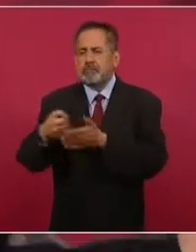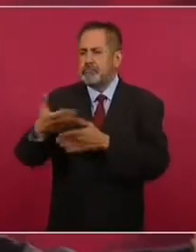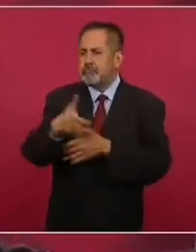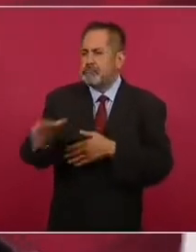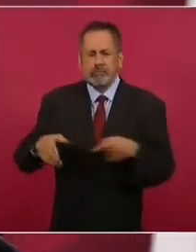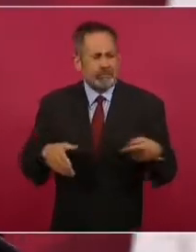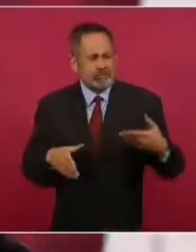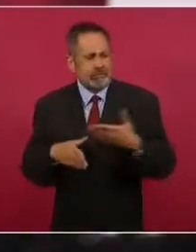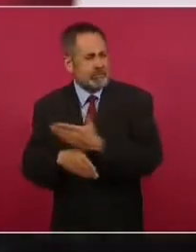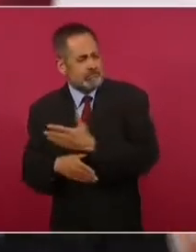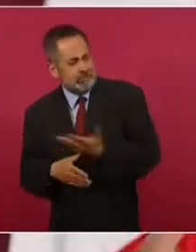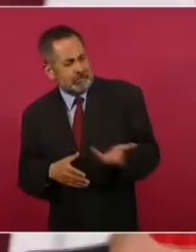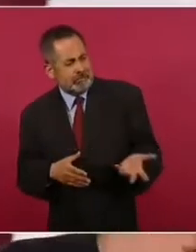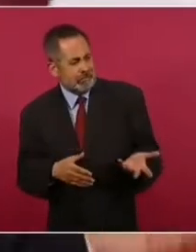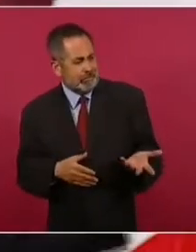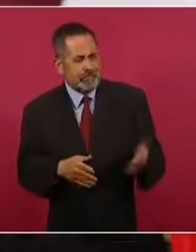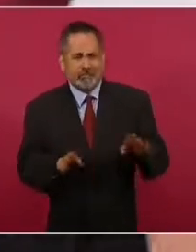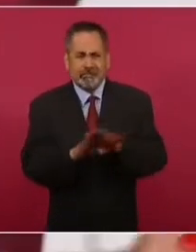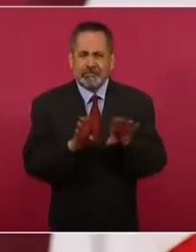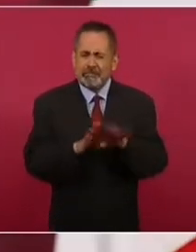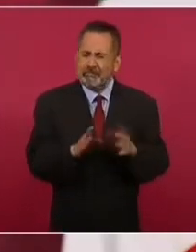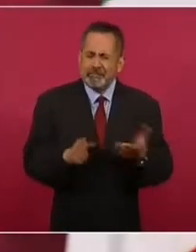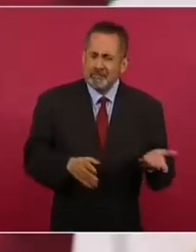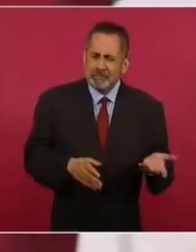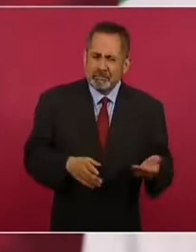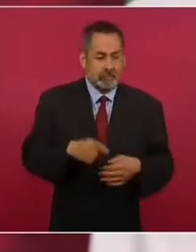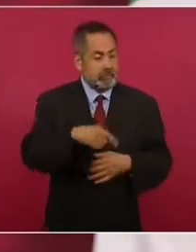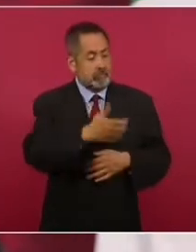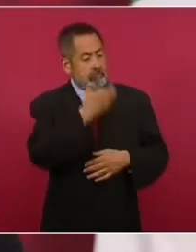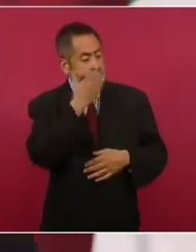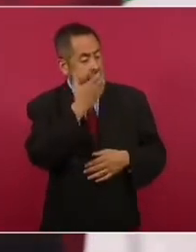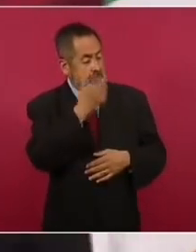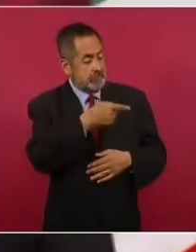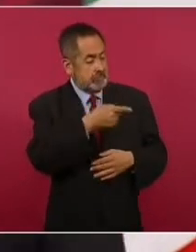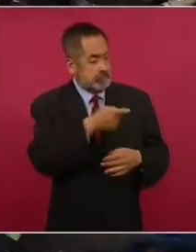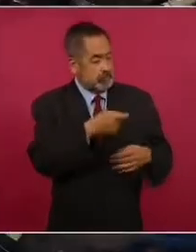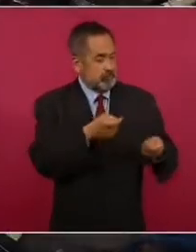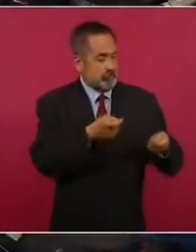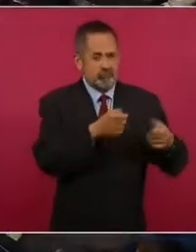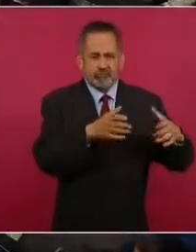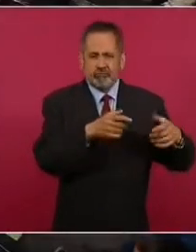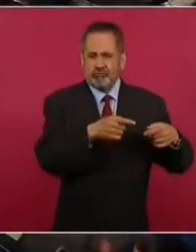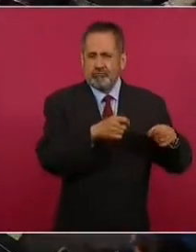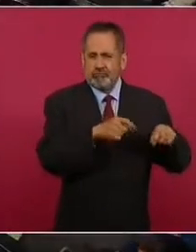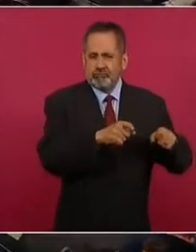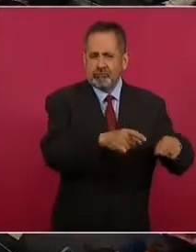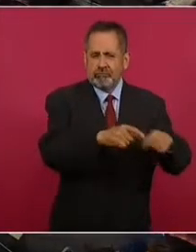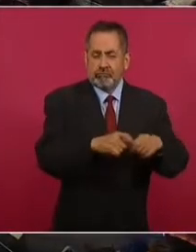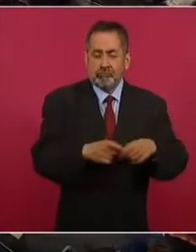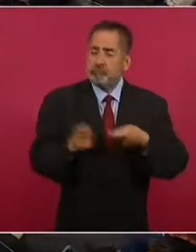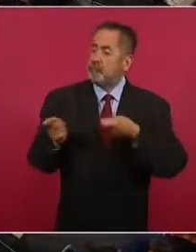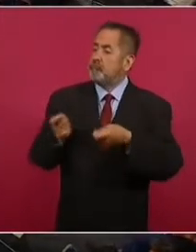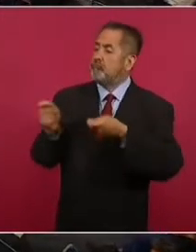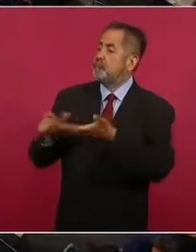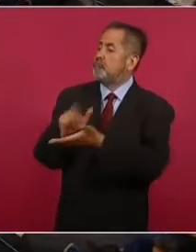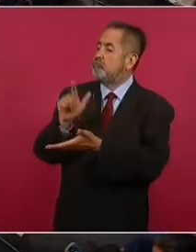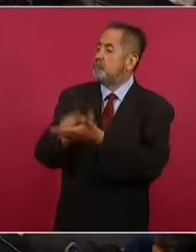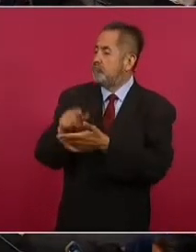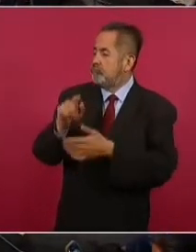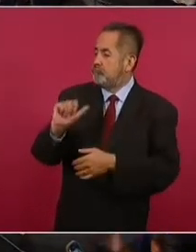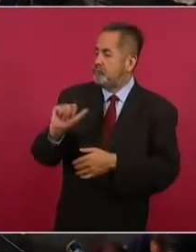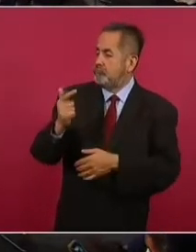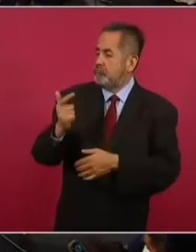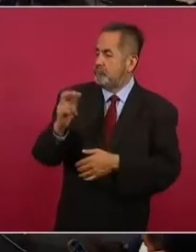¿Cómo es que los conservadores ahora dominan la reforma agraria?